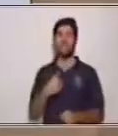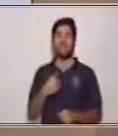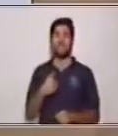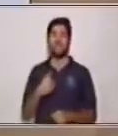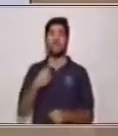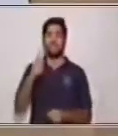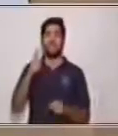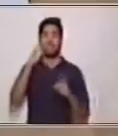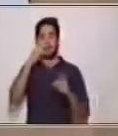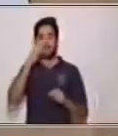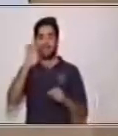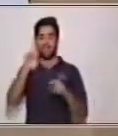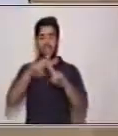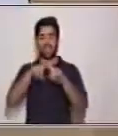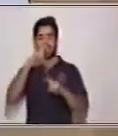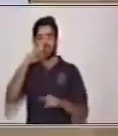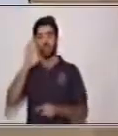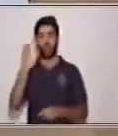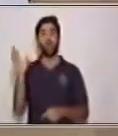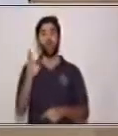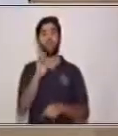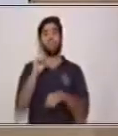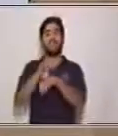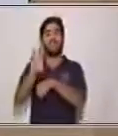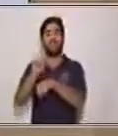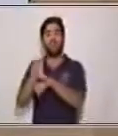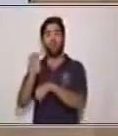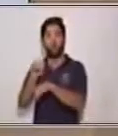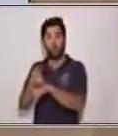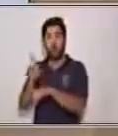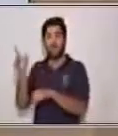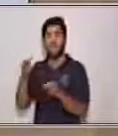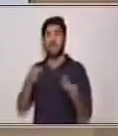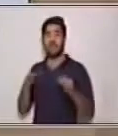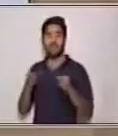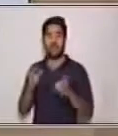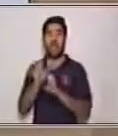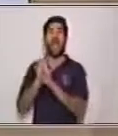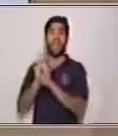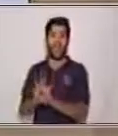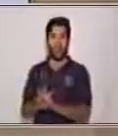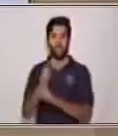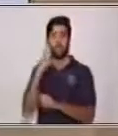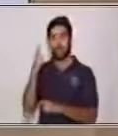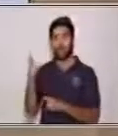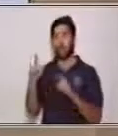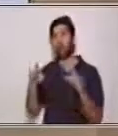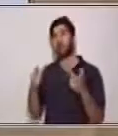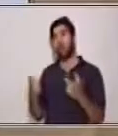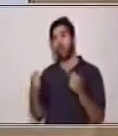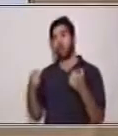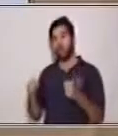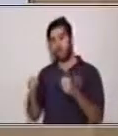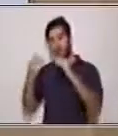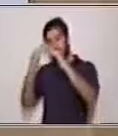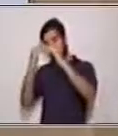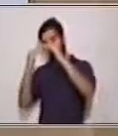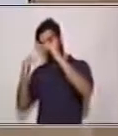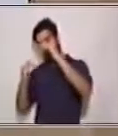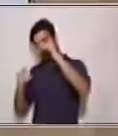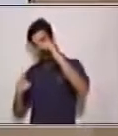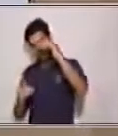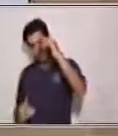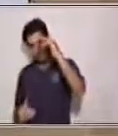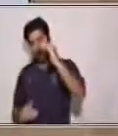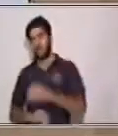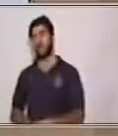imágenes, de iconos que nos van a ayudar a ver de manera secuencial cómo está el proceso de